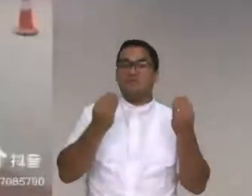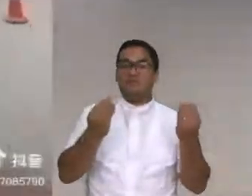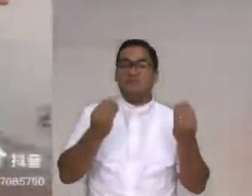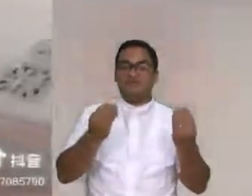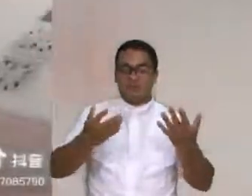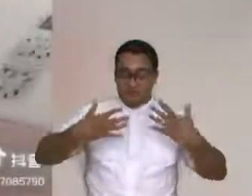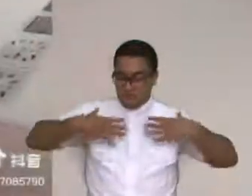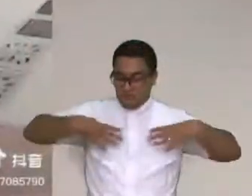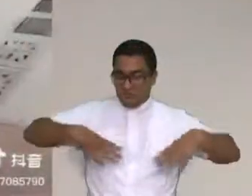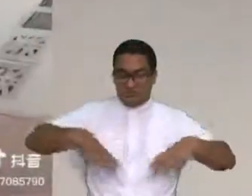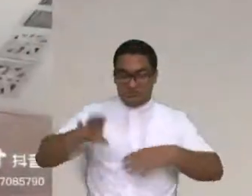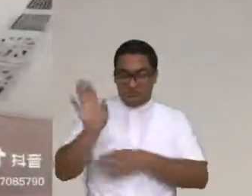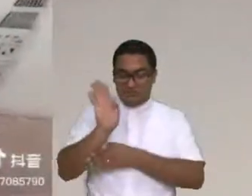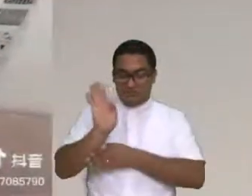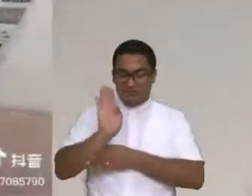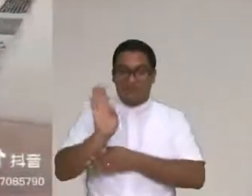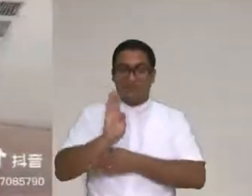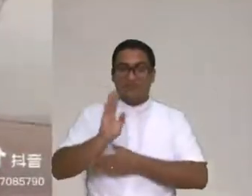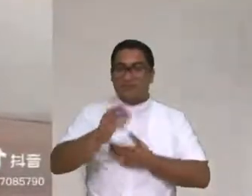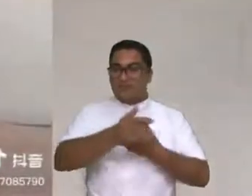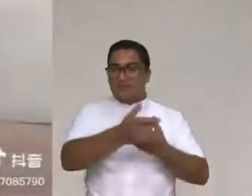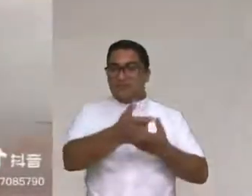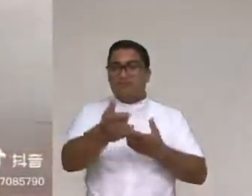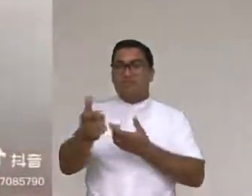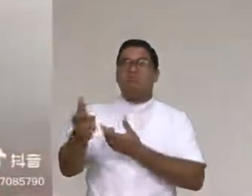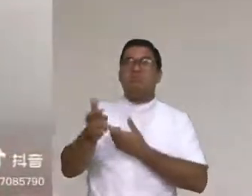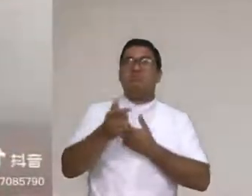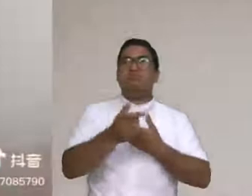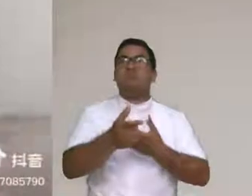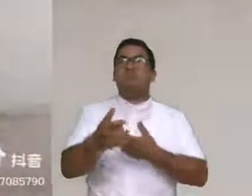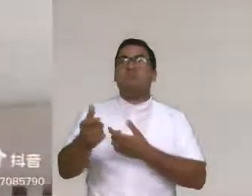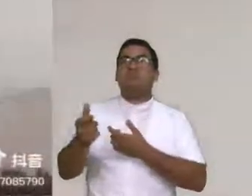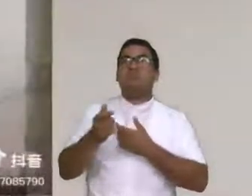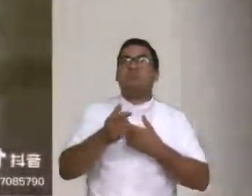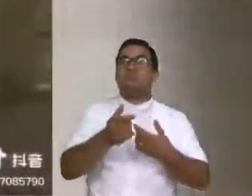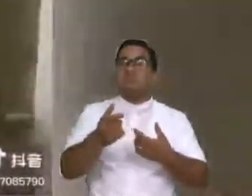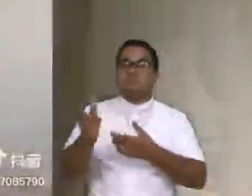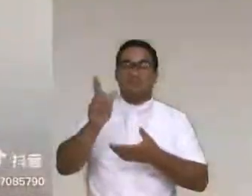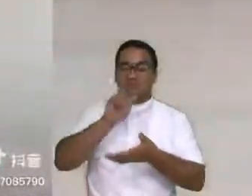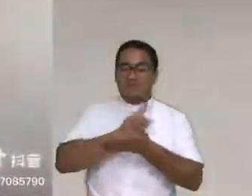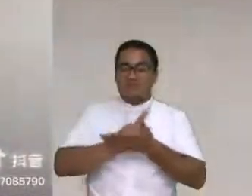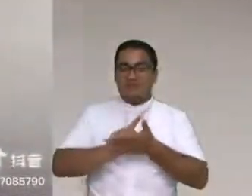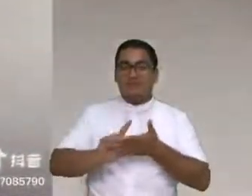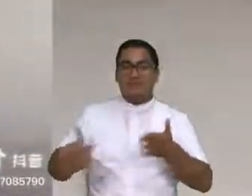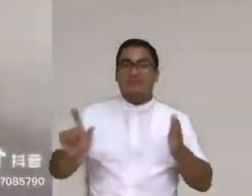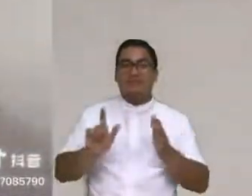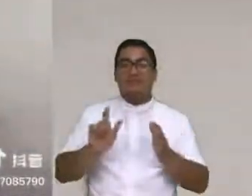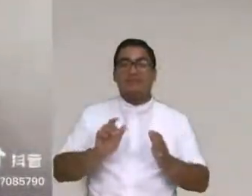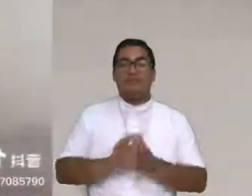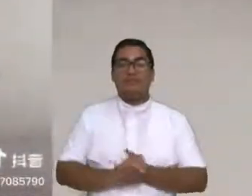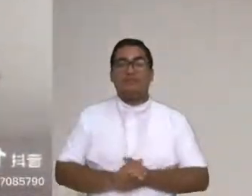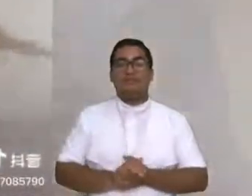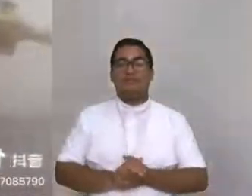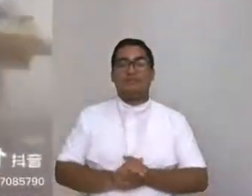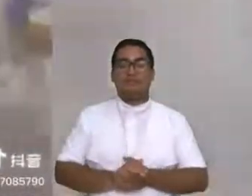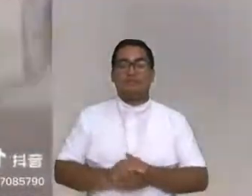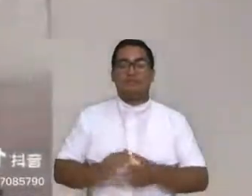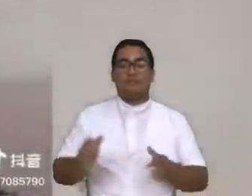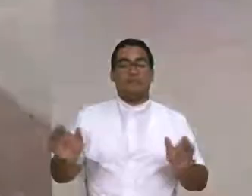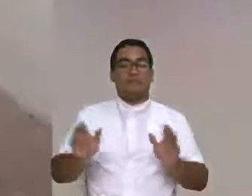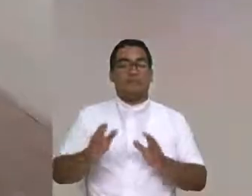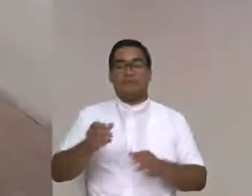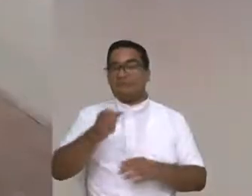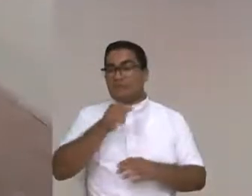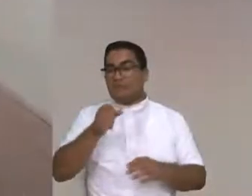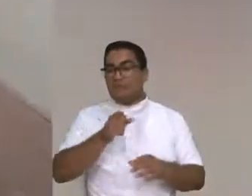vestidos de blanco avanzando por las calles con máquinas para realizar la desinfección. Llegamos al final de nuestro